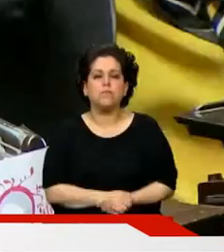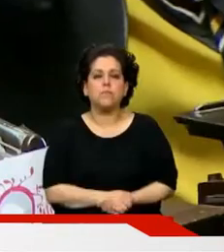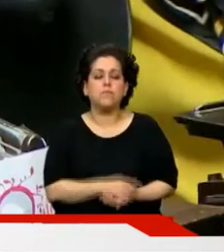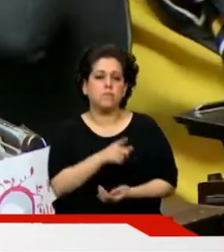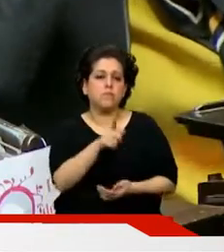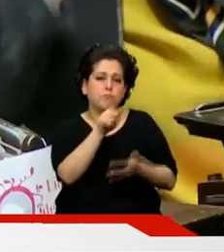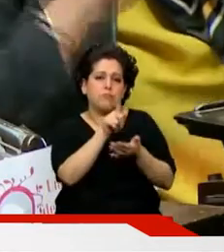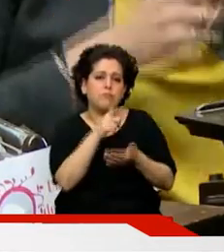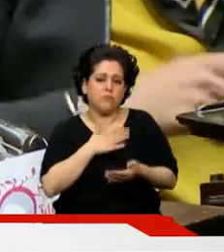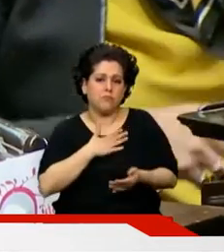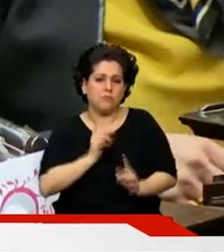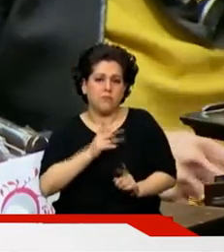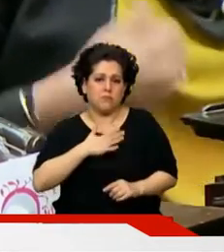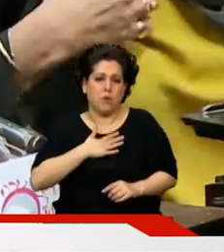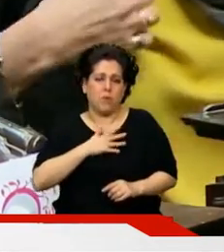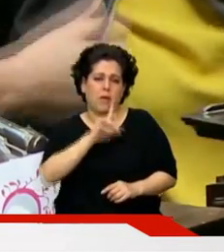conversando, consensuando